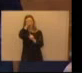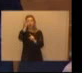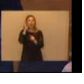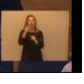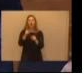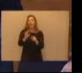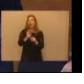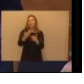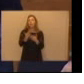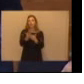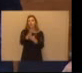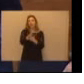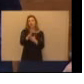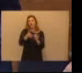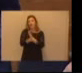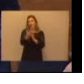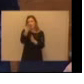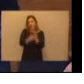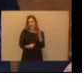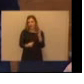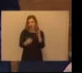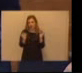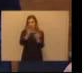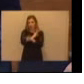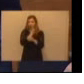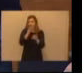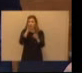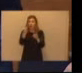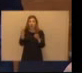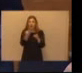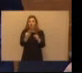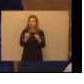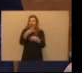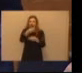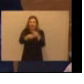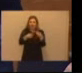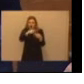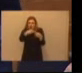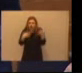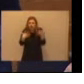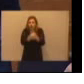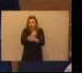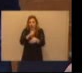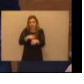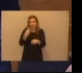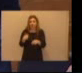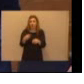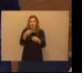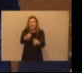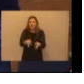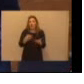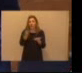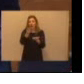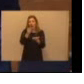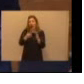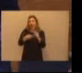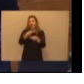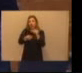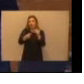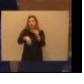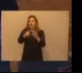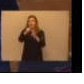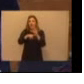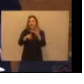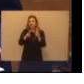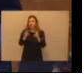Es necesario hacer todo eso y hacerlo todo a la vez, y hacerlo siempre y estar abiertos a incluir nuevas medidas. Ese es